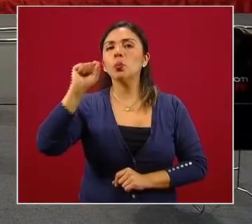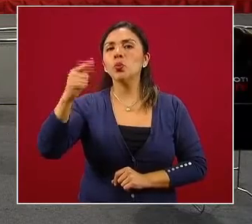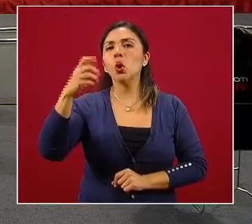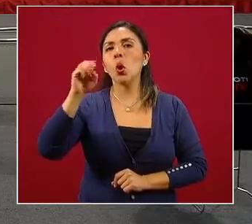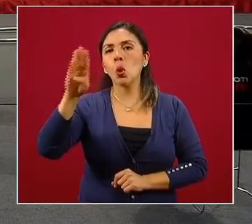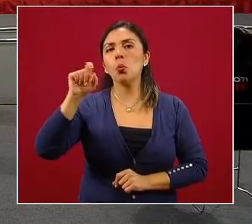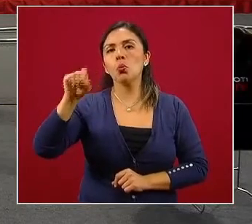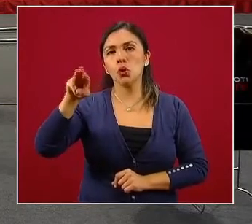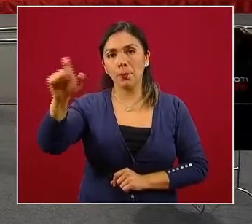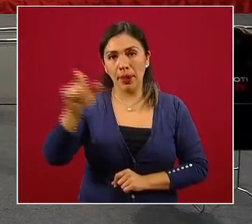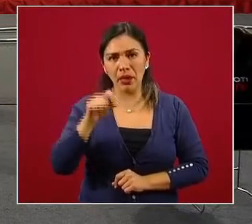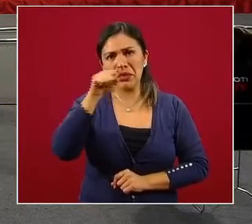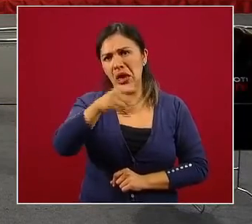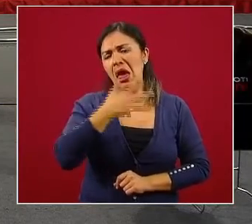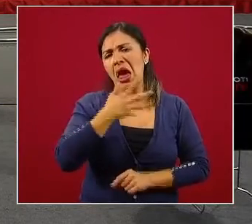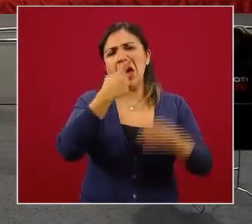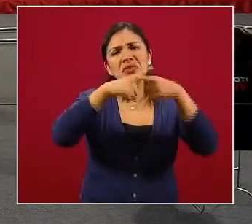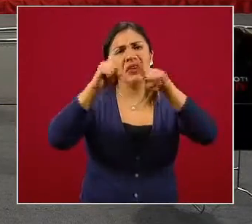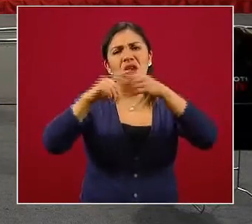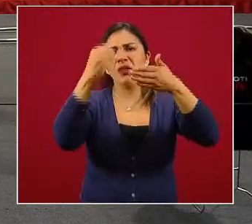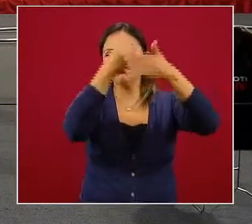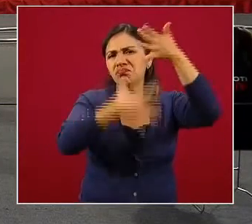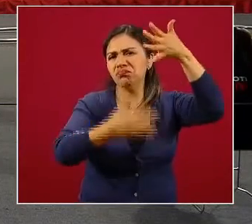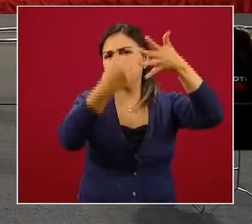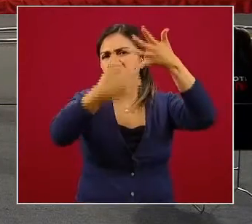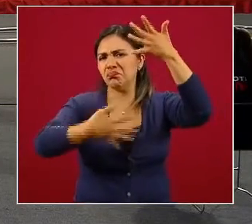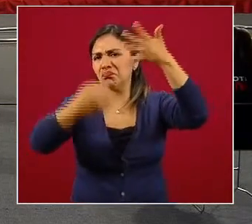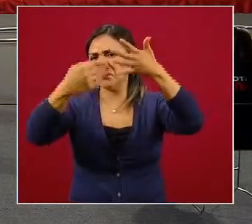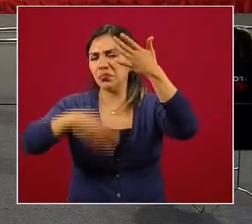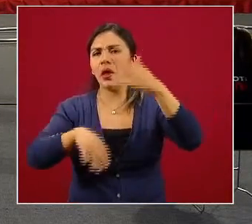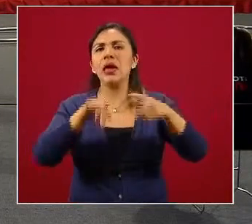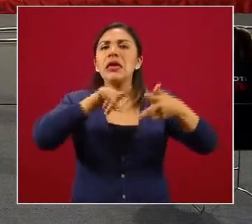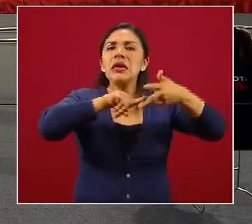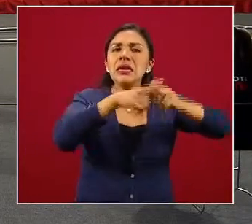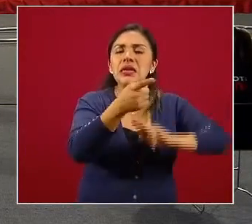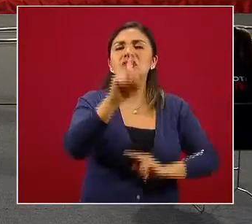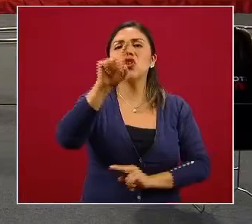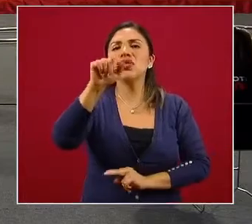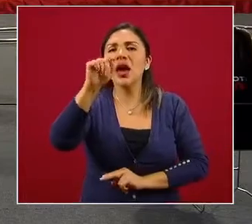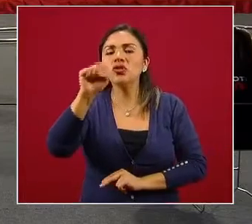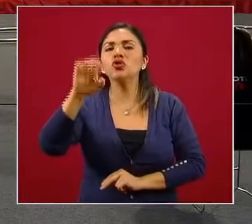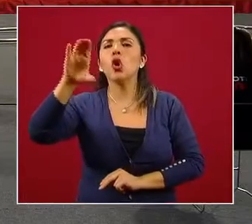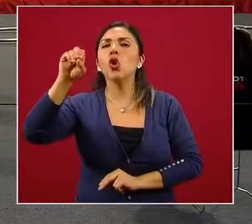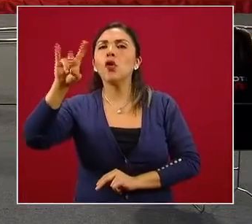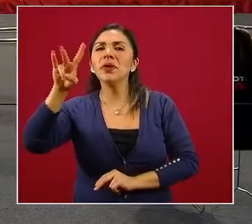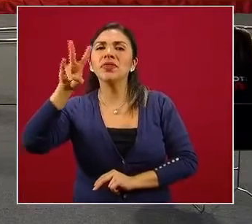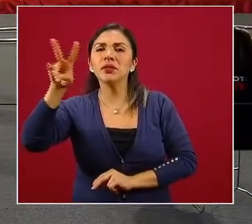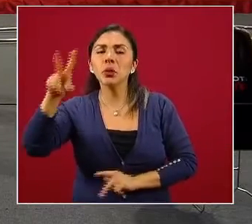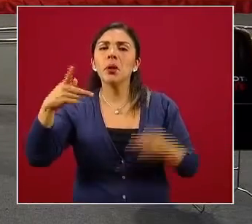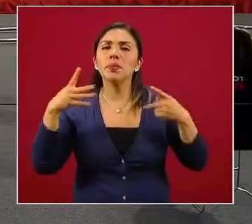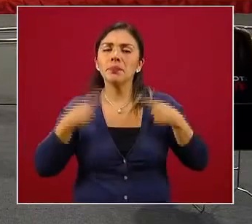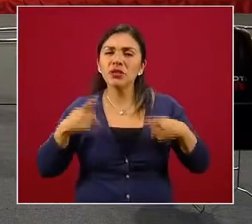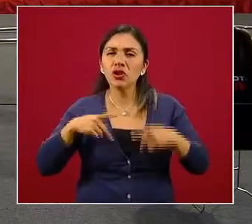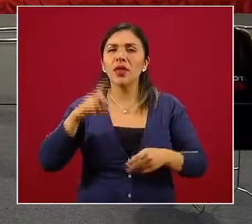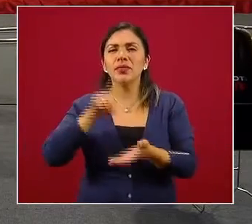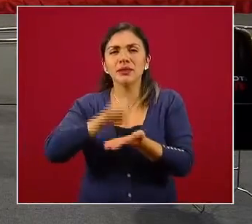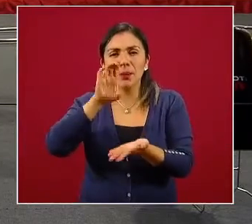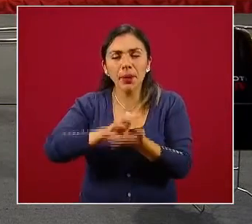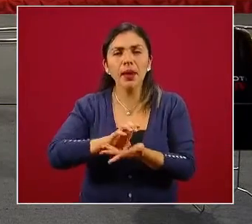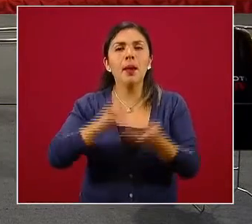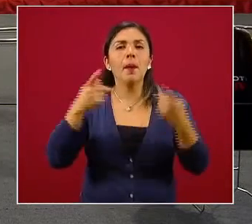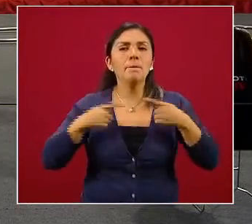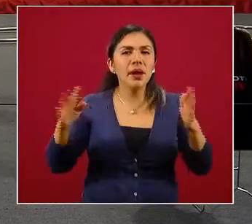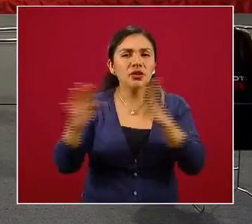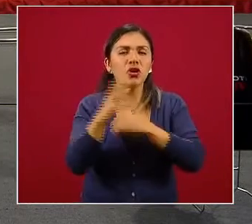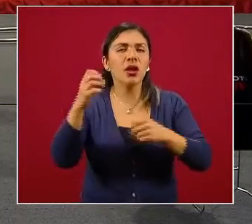www.coronavirus.gov.mx. Tiene una serie de menús aquí arriba: inicio, datos, COVID-19, personas con discapacidad, público general, personal